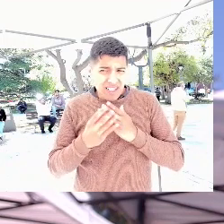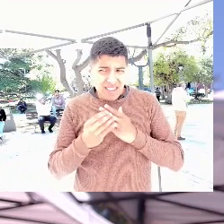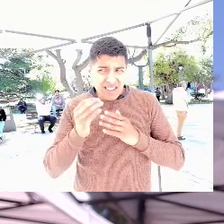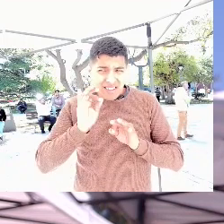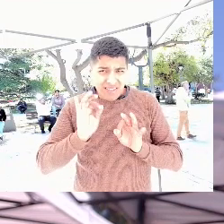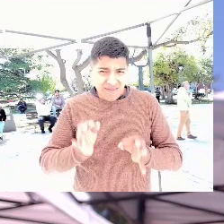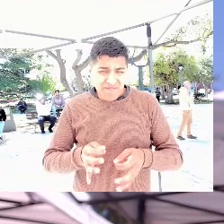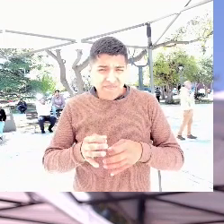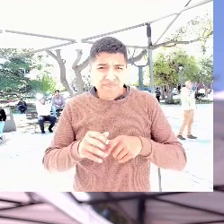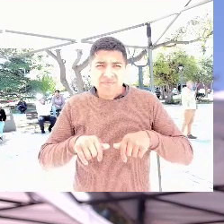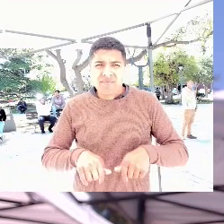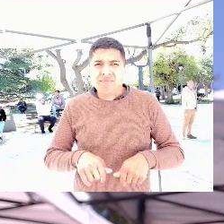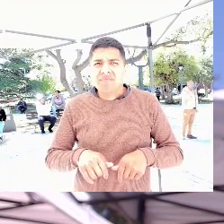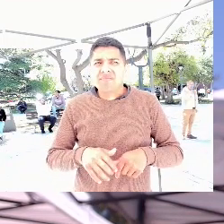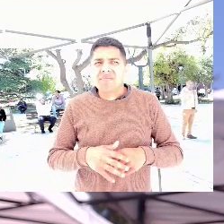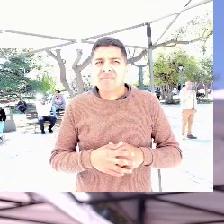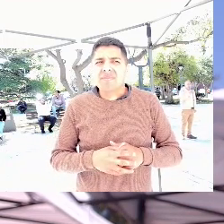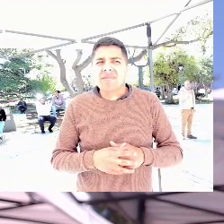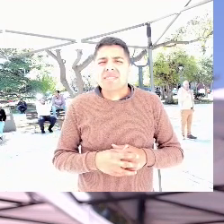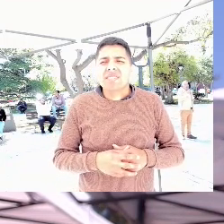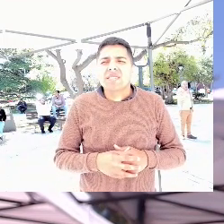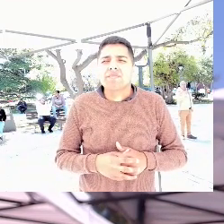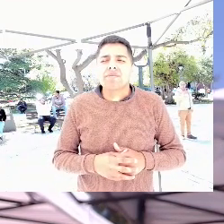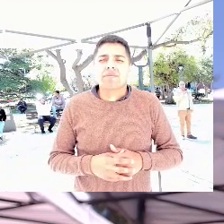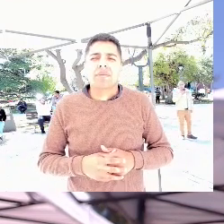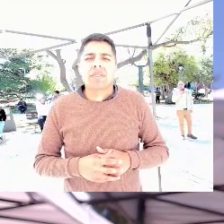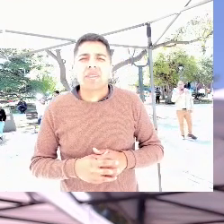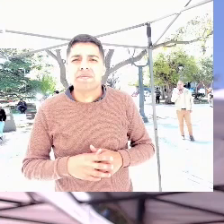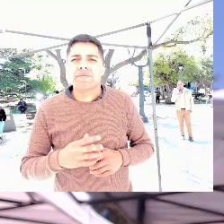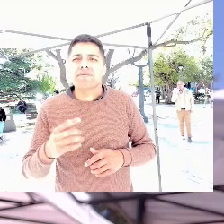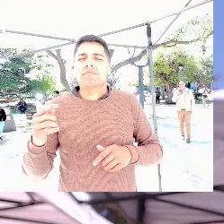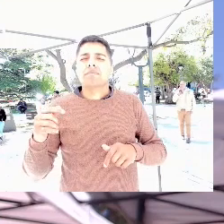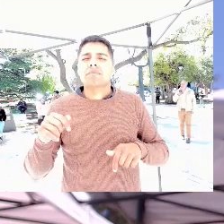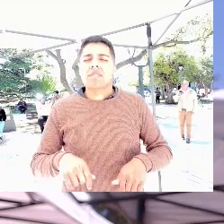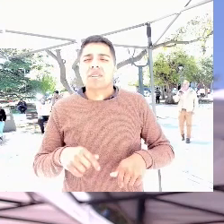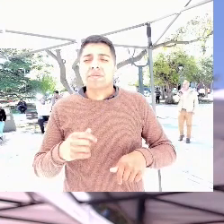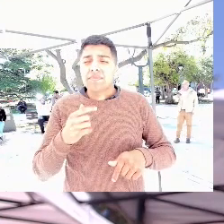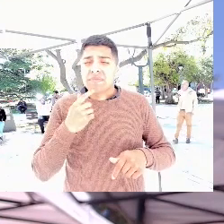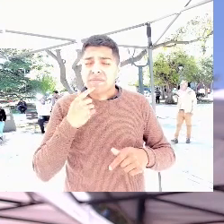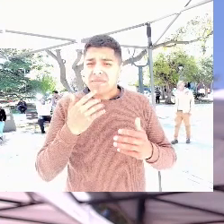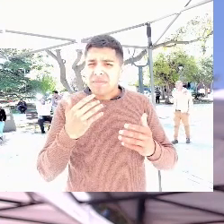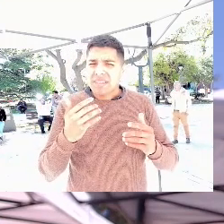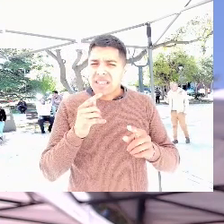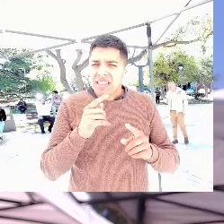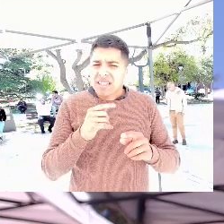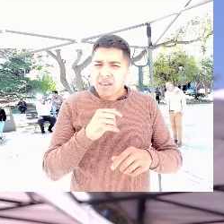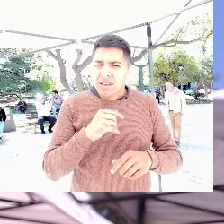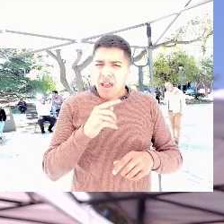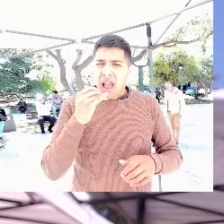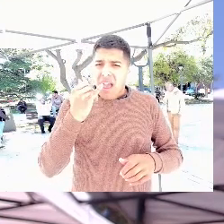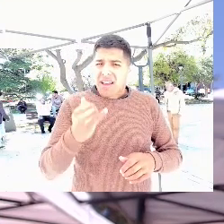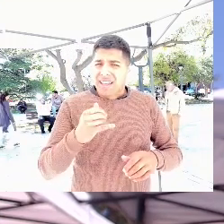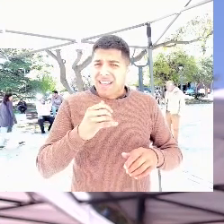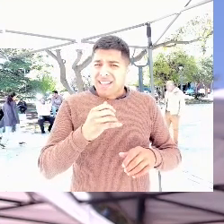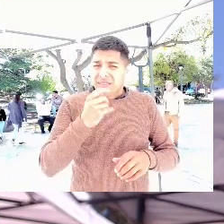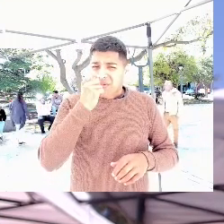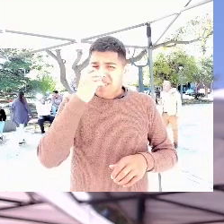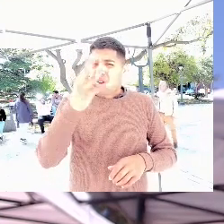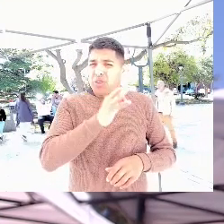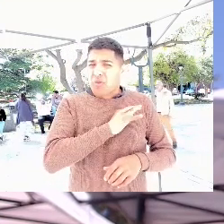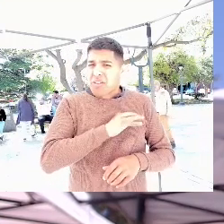aprobar es digna de explicar, porque se consustancia con el trabajo que se vienen haciendo en estos 24